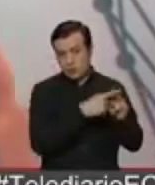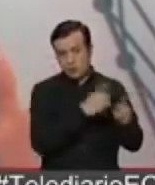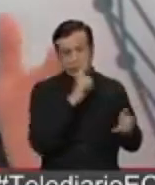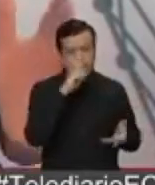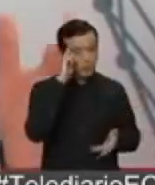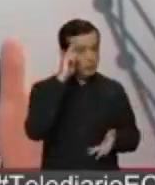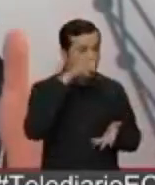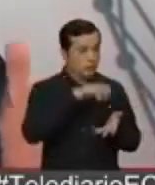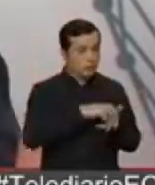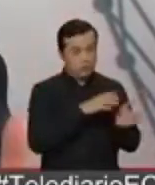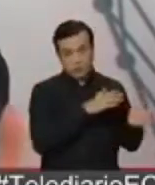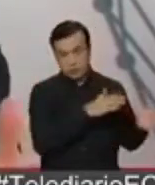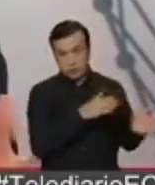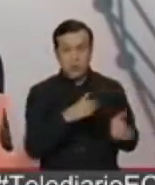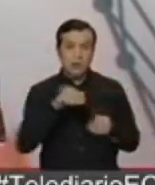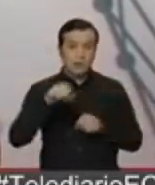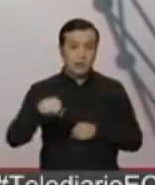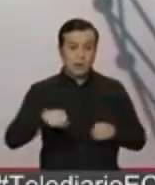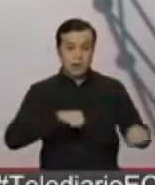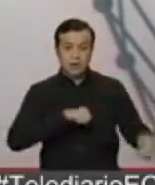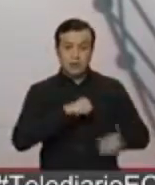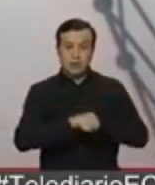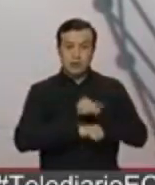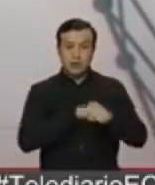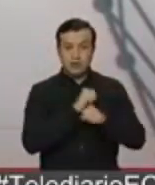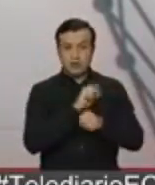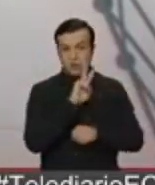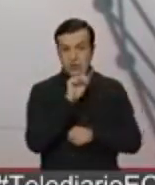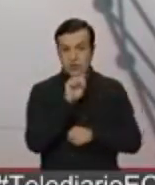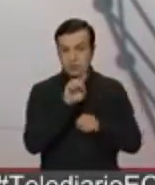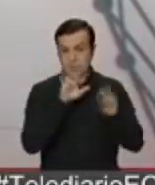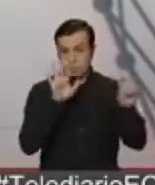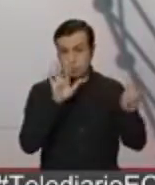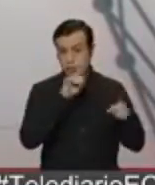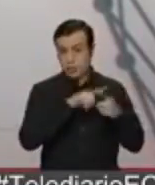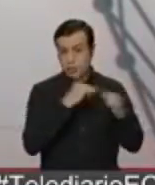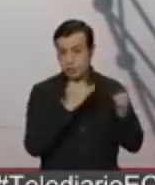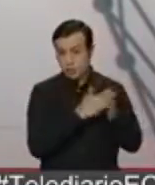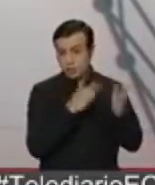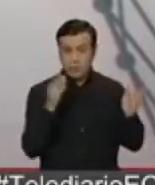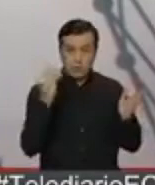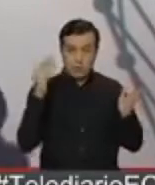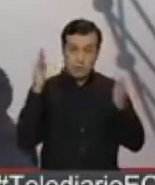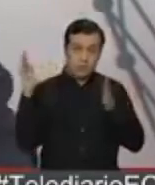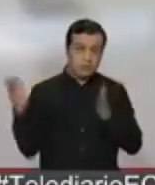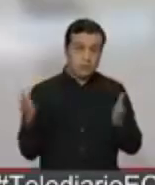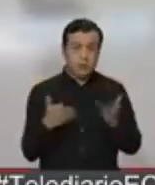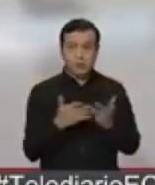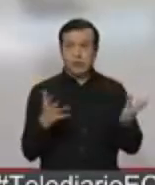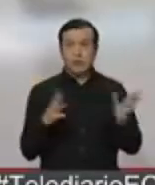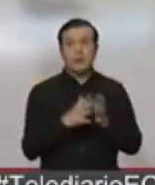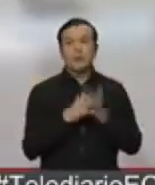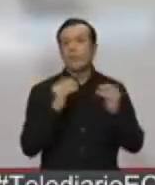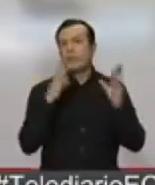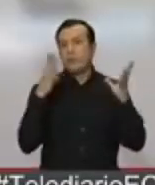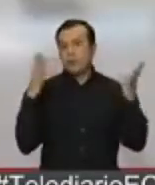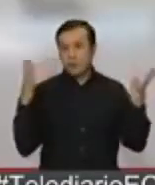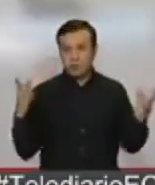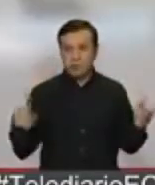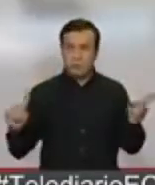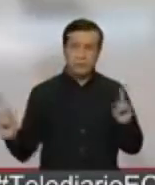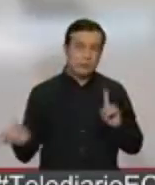desde mayo de 2017 a la fecha en cuanto al trabajo para la juventud bueno creo que es mucho en primer lugar